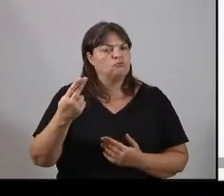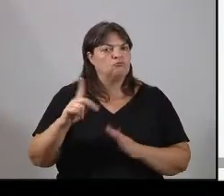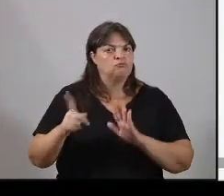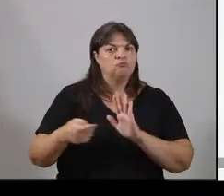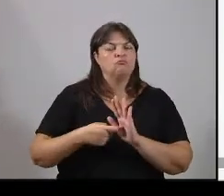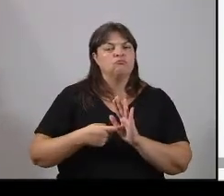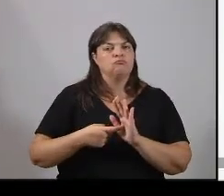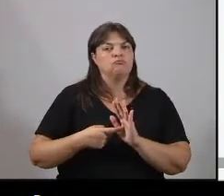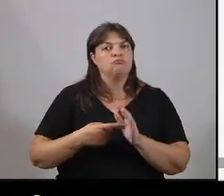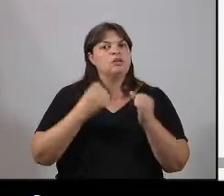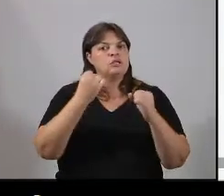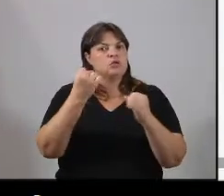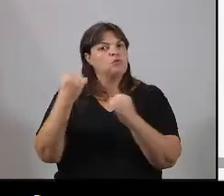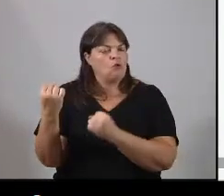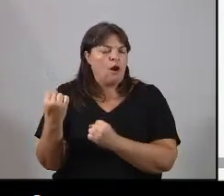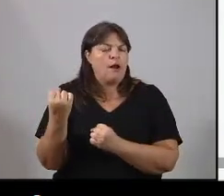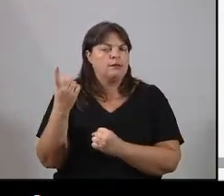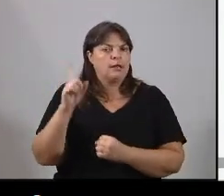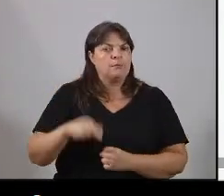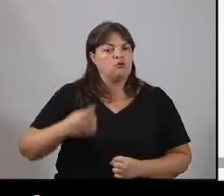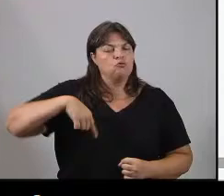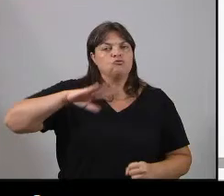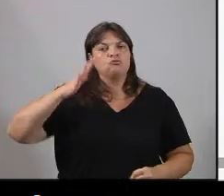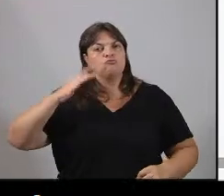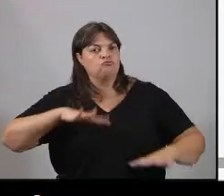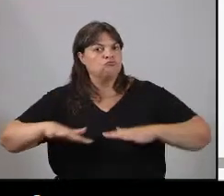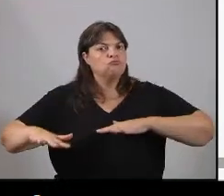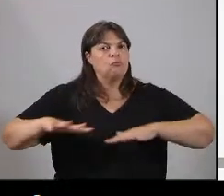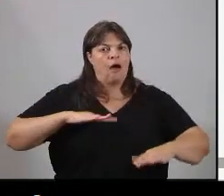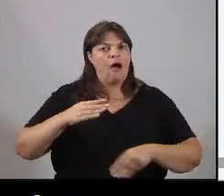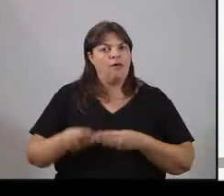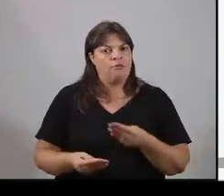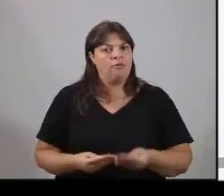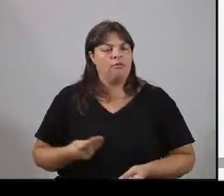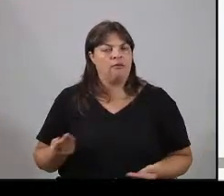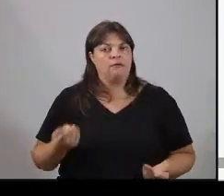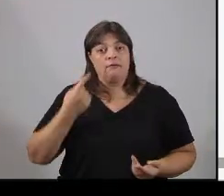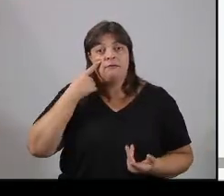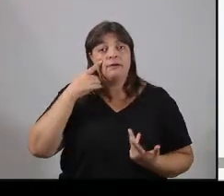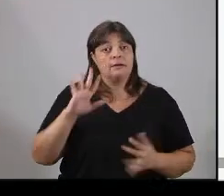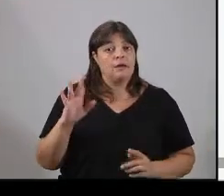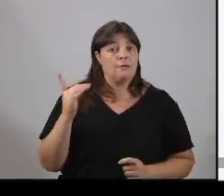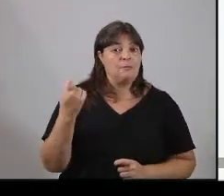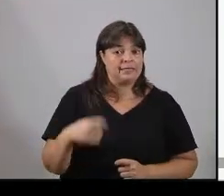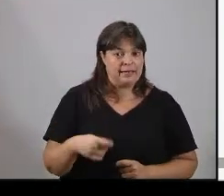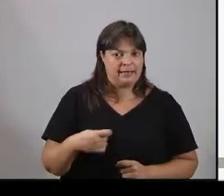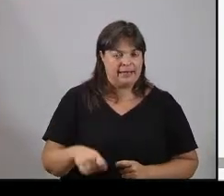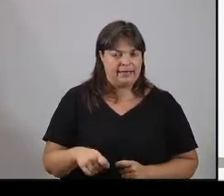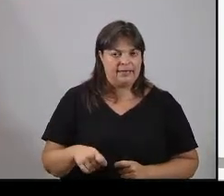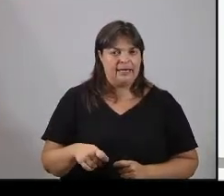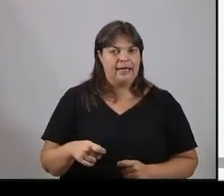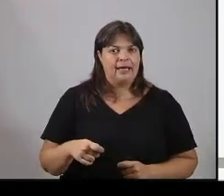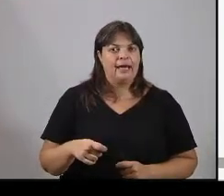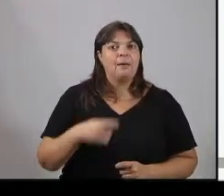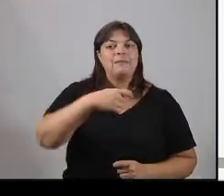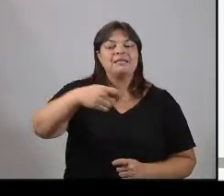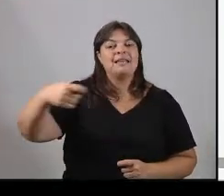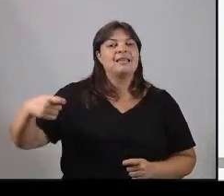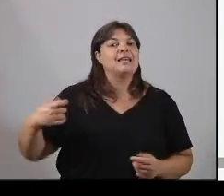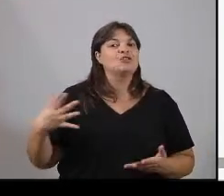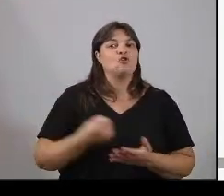lealtad institucional. Y así hemos actuado. Fíjense que la presidenta convoca a todos los